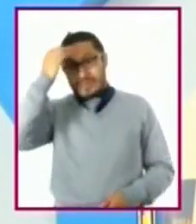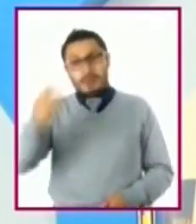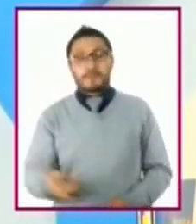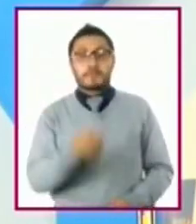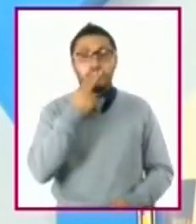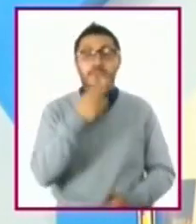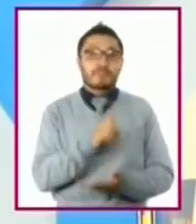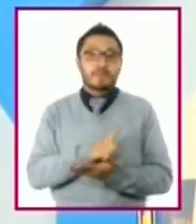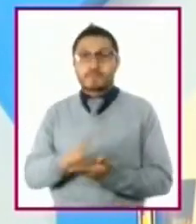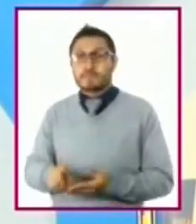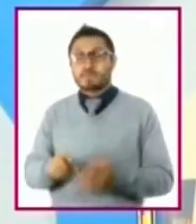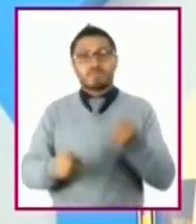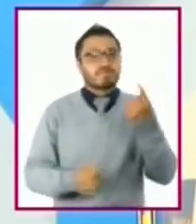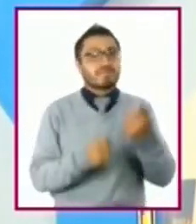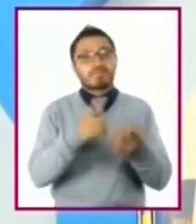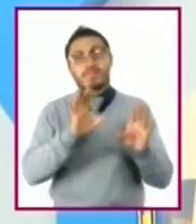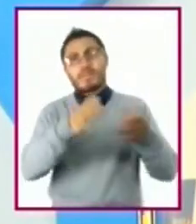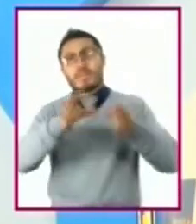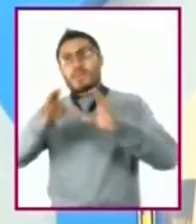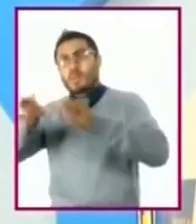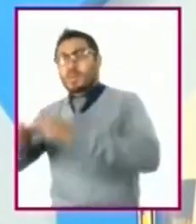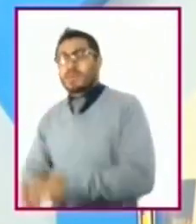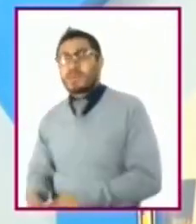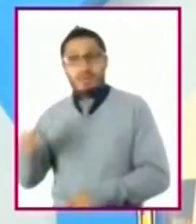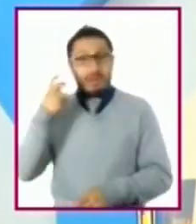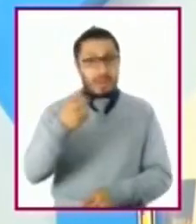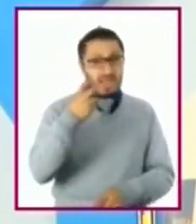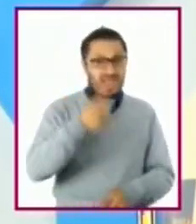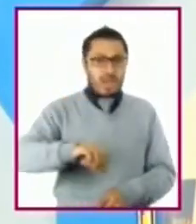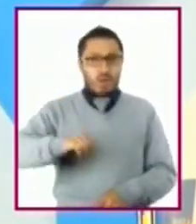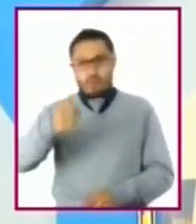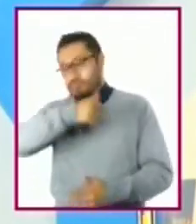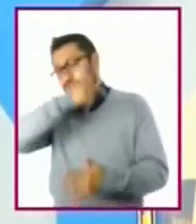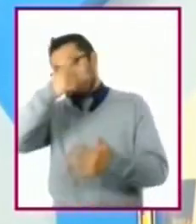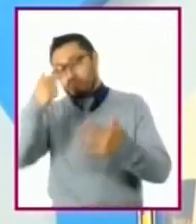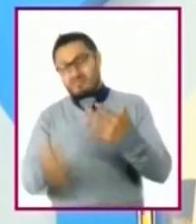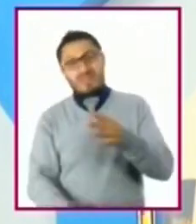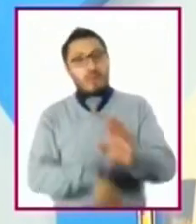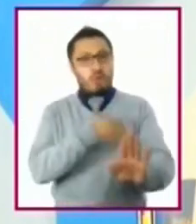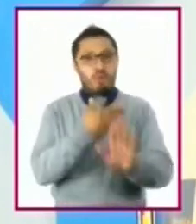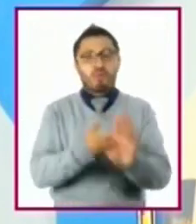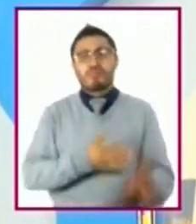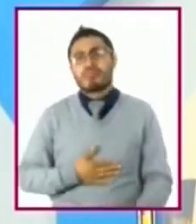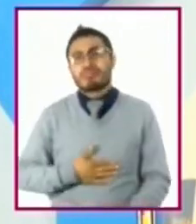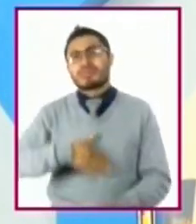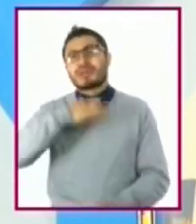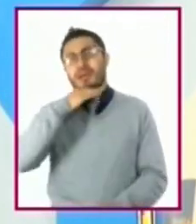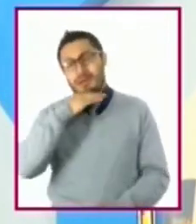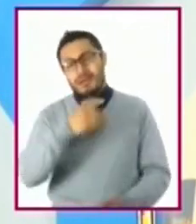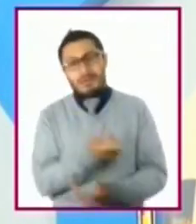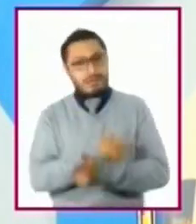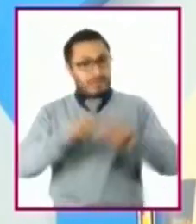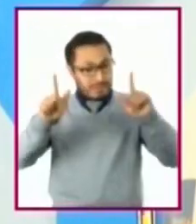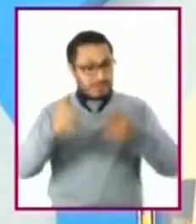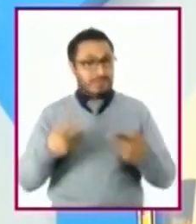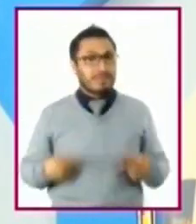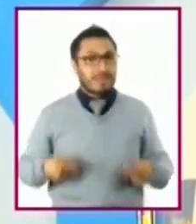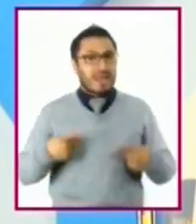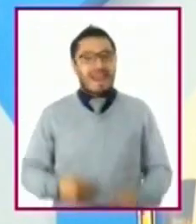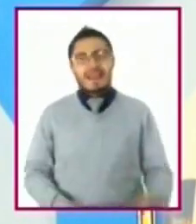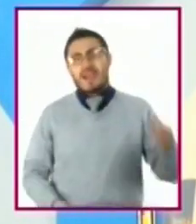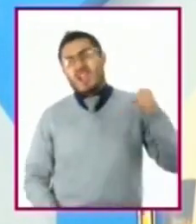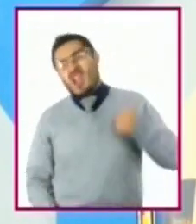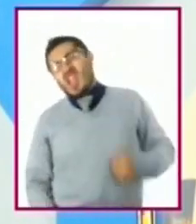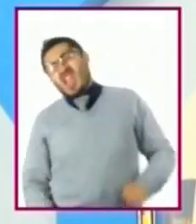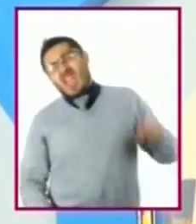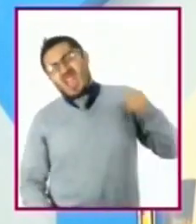sus derechos. Por lo anterior y otras razones más que atentan contra la dignidad de las personas, es que desde siglos atrás